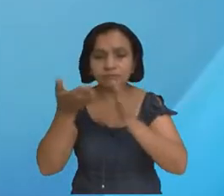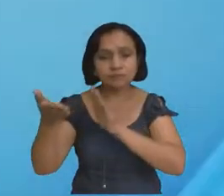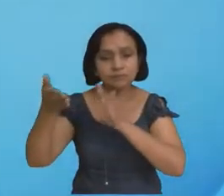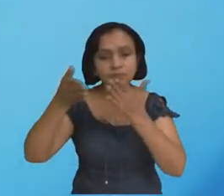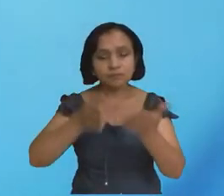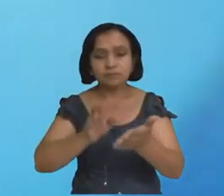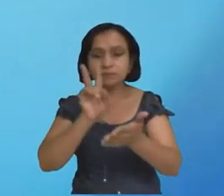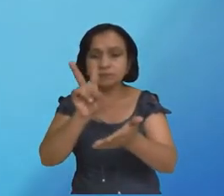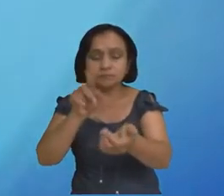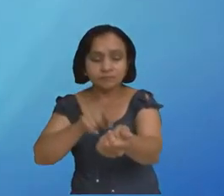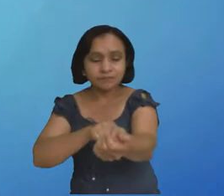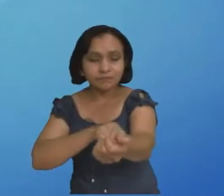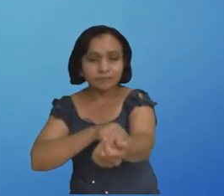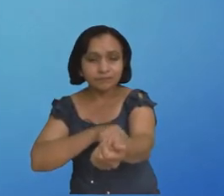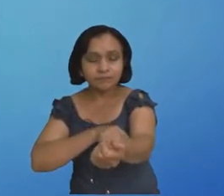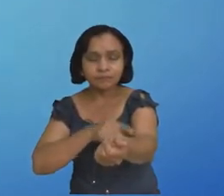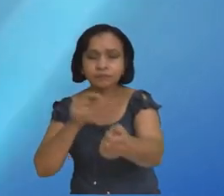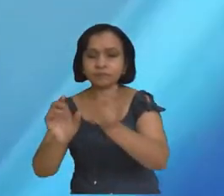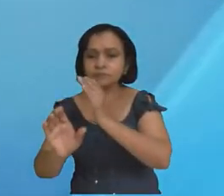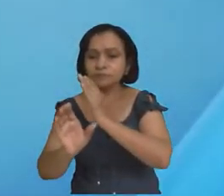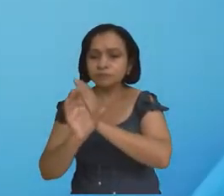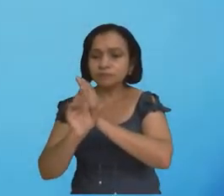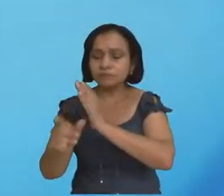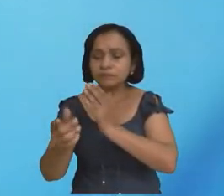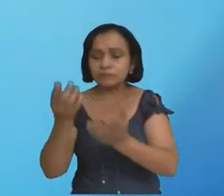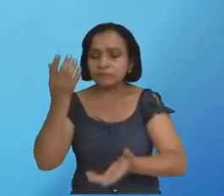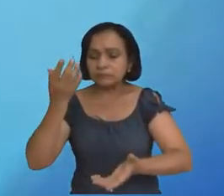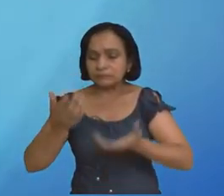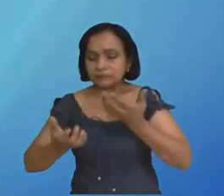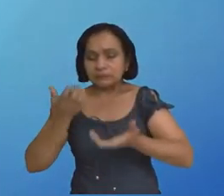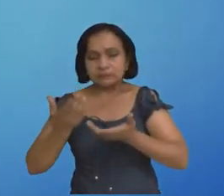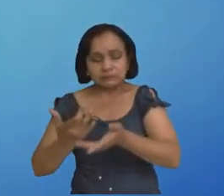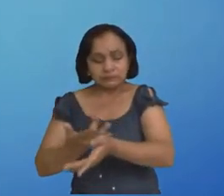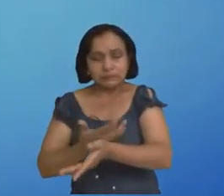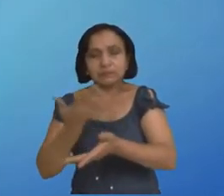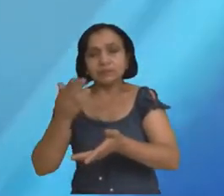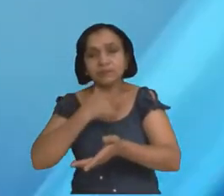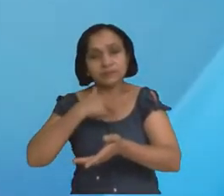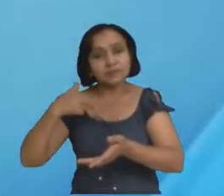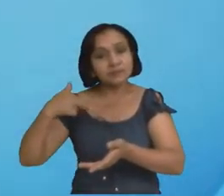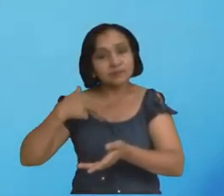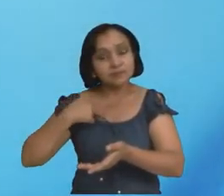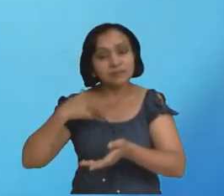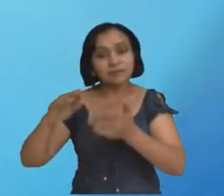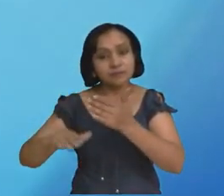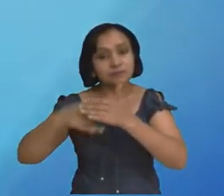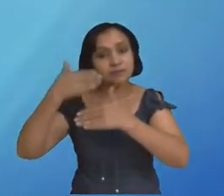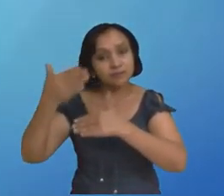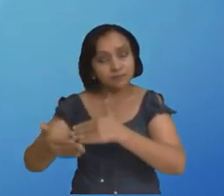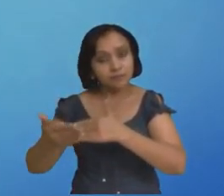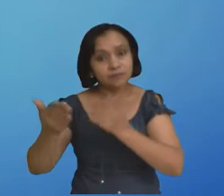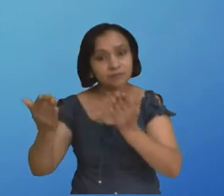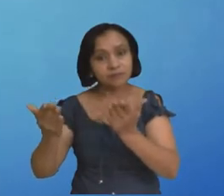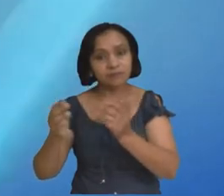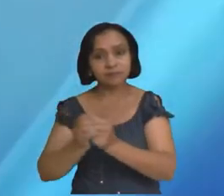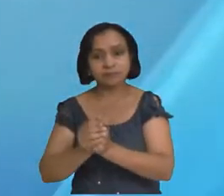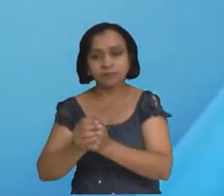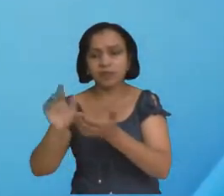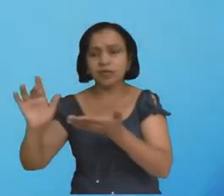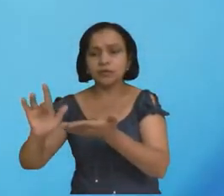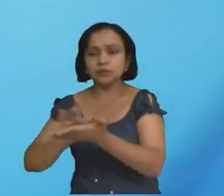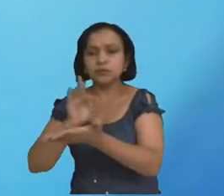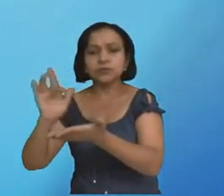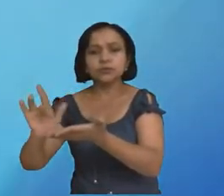dos hermanitos a consecuencia de quemaduras que se produjeron luego de que un tablet, una